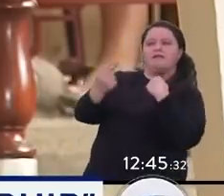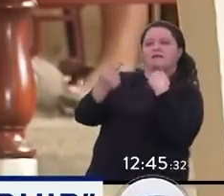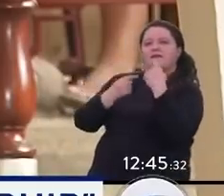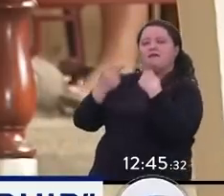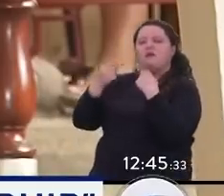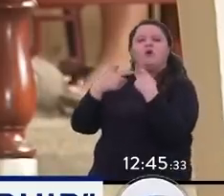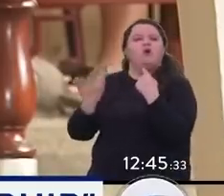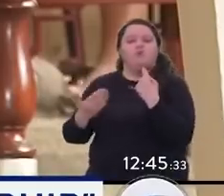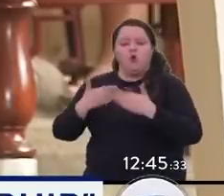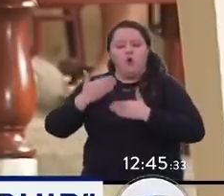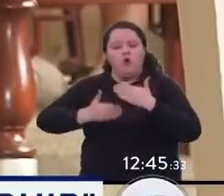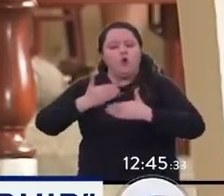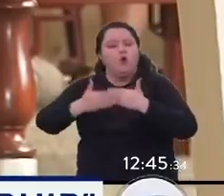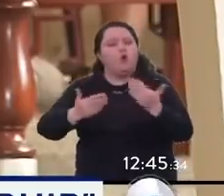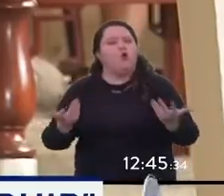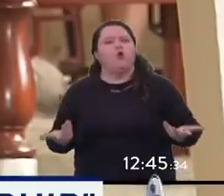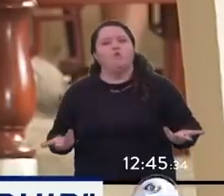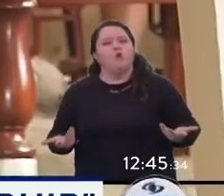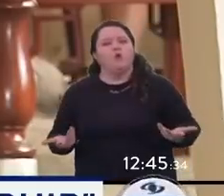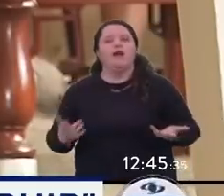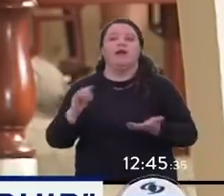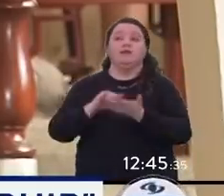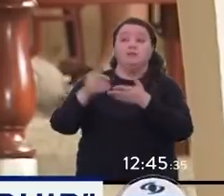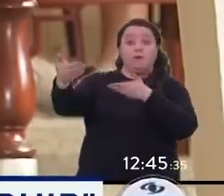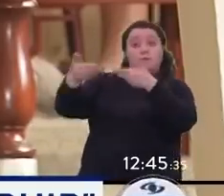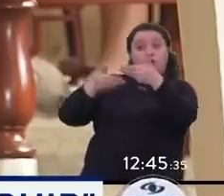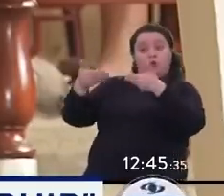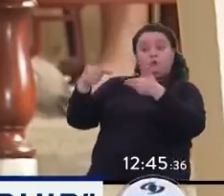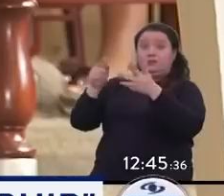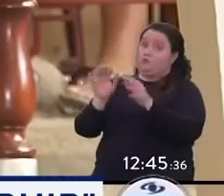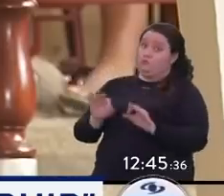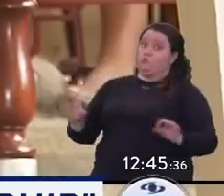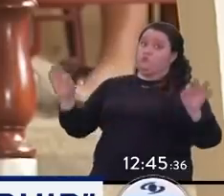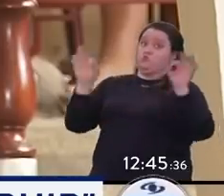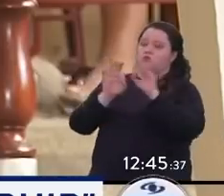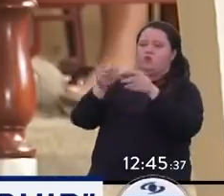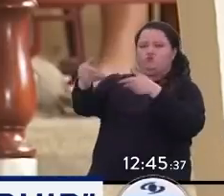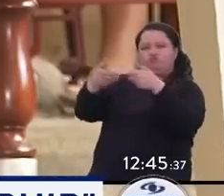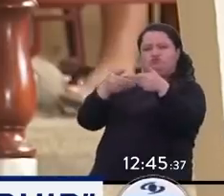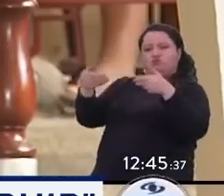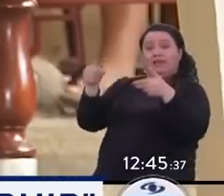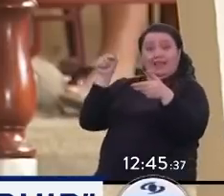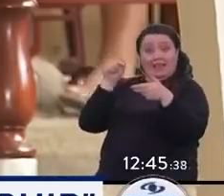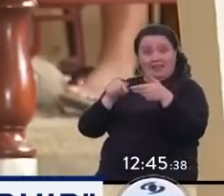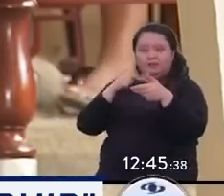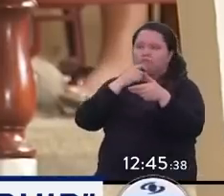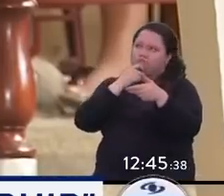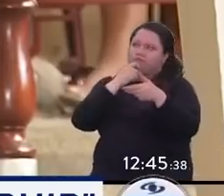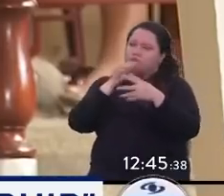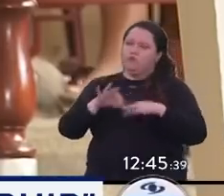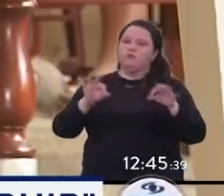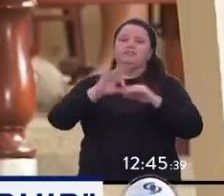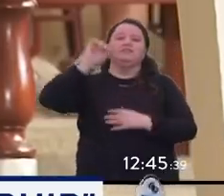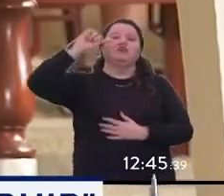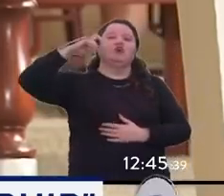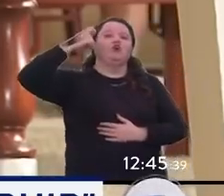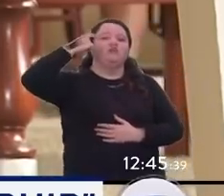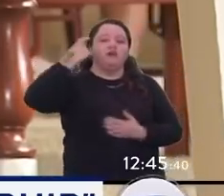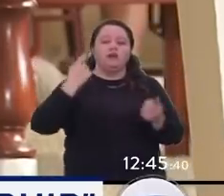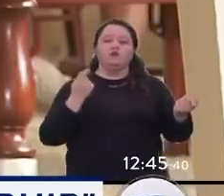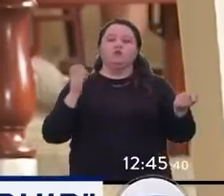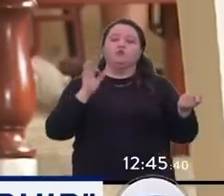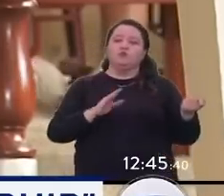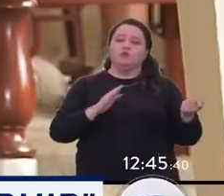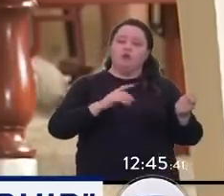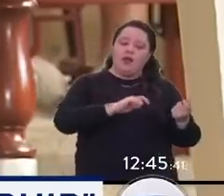cómo avanzar para que muchas de esas propuestas importantes pues tengan cabida en un gobierno